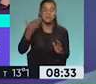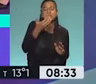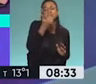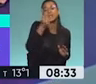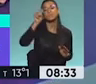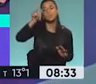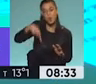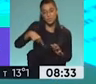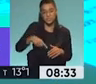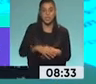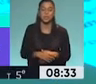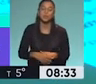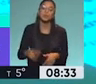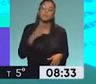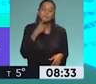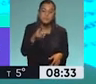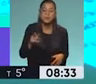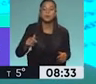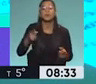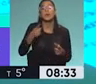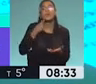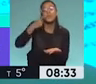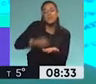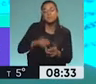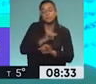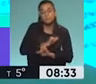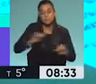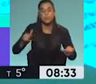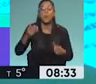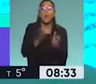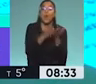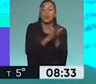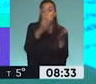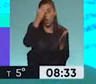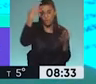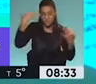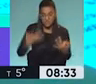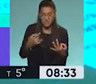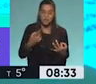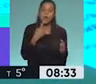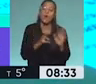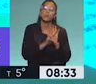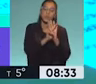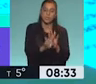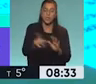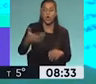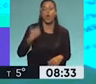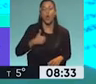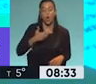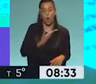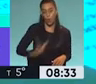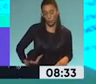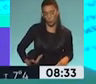fue que empezó a desarrollarse una relación que puso en discusión el proyecto